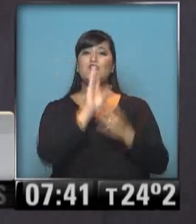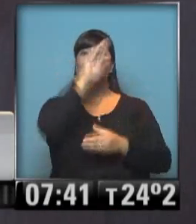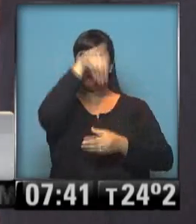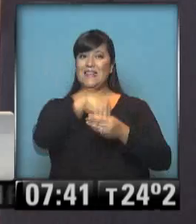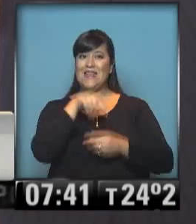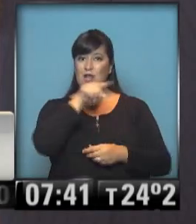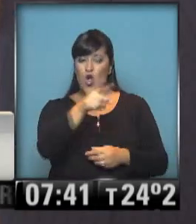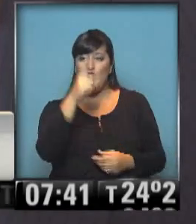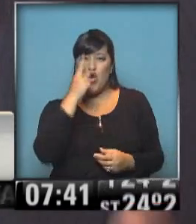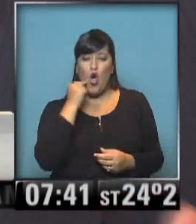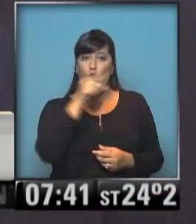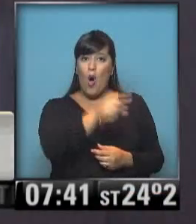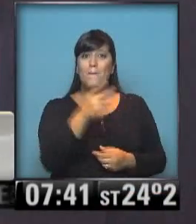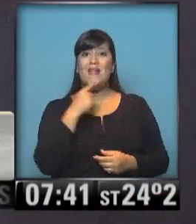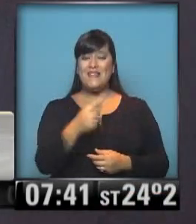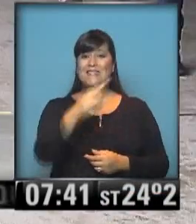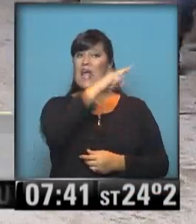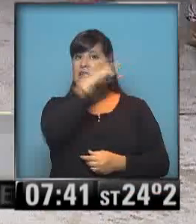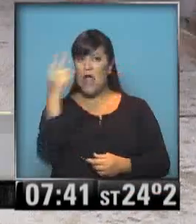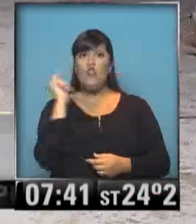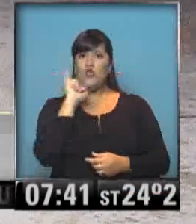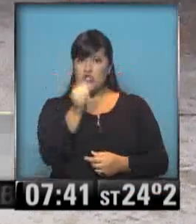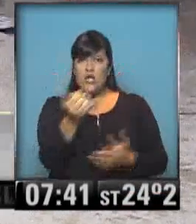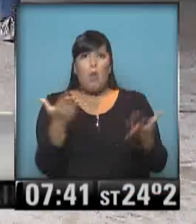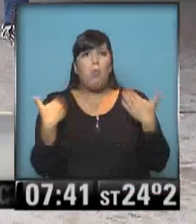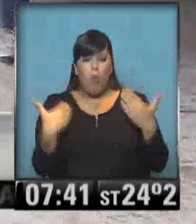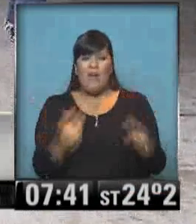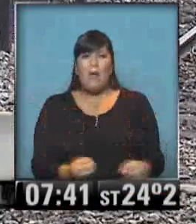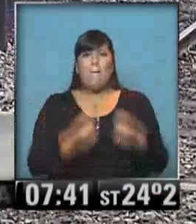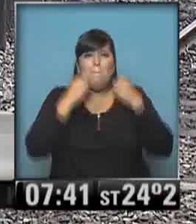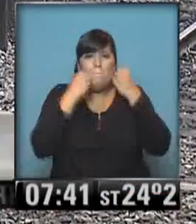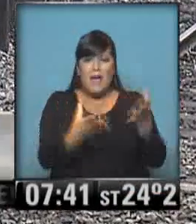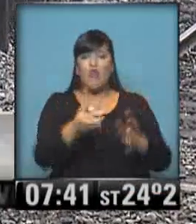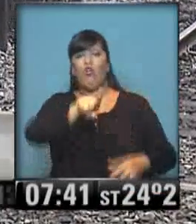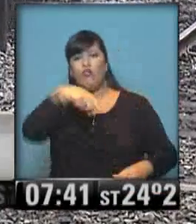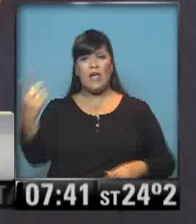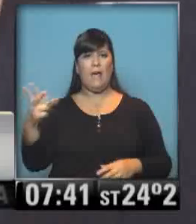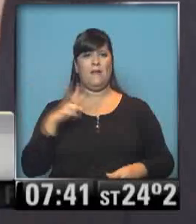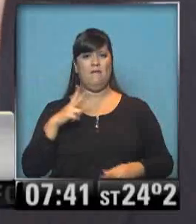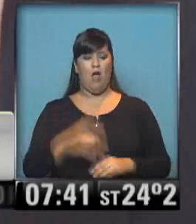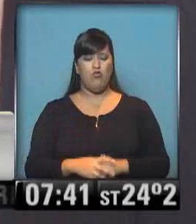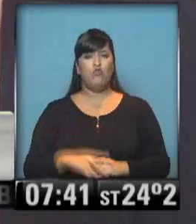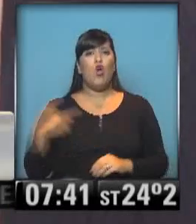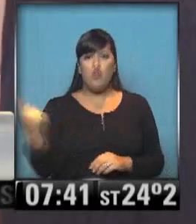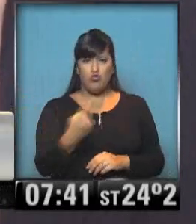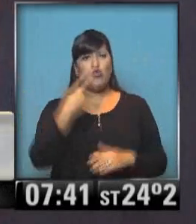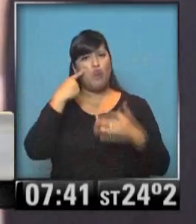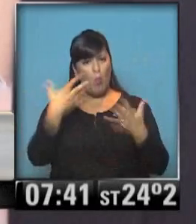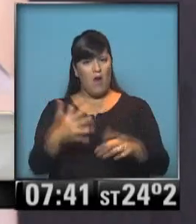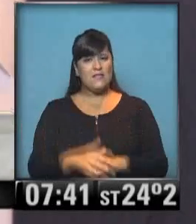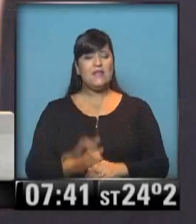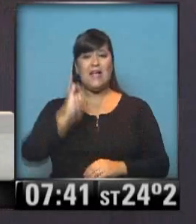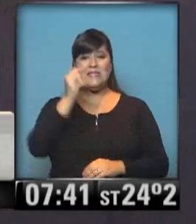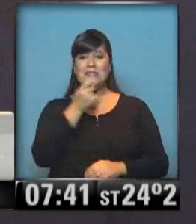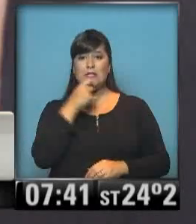Razo subrayó que el estado está en condiciones de ser más eficiente que los privados Nosotros hemos podido demostrar que operando